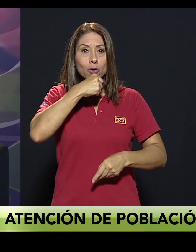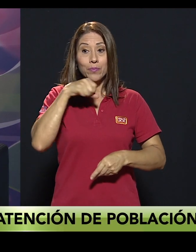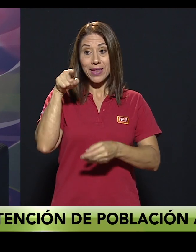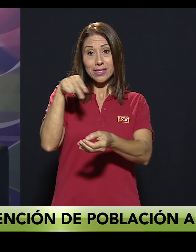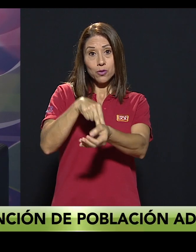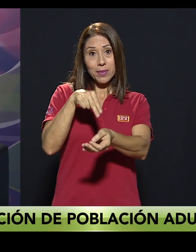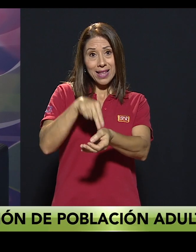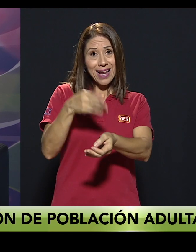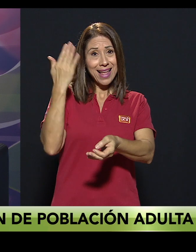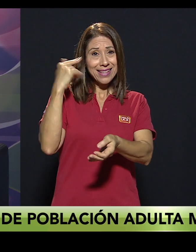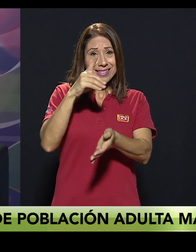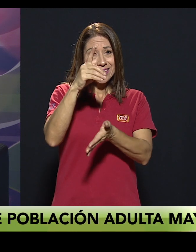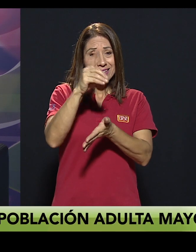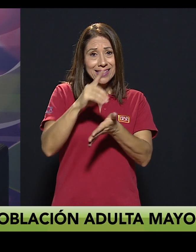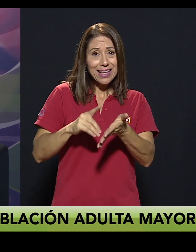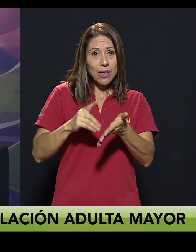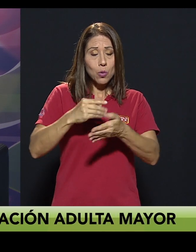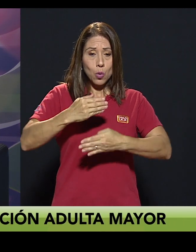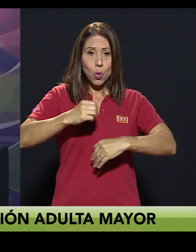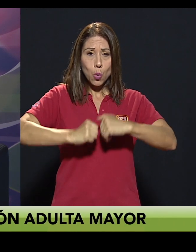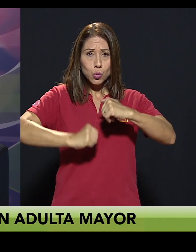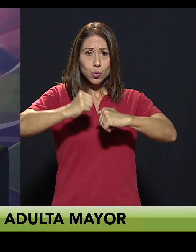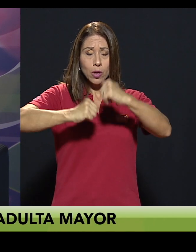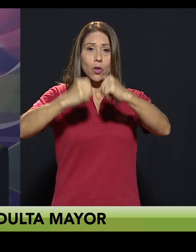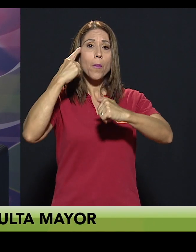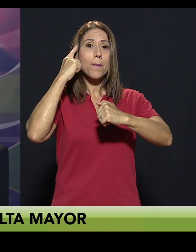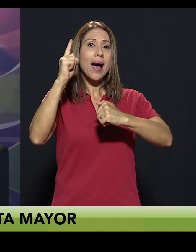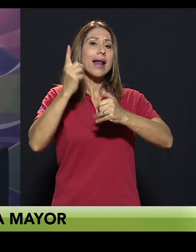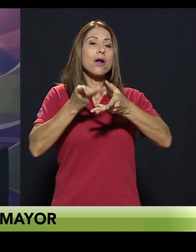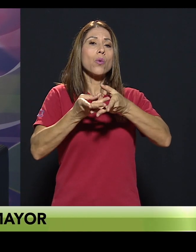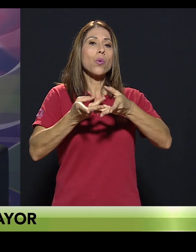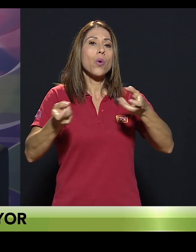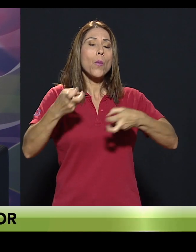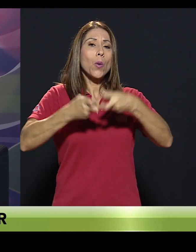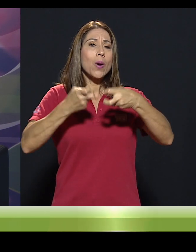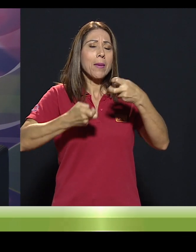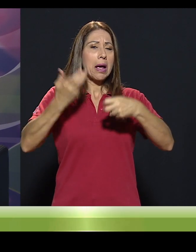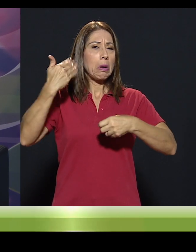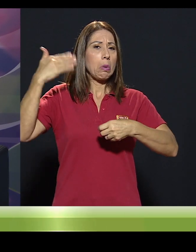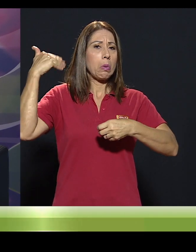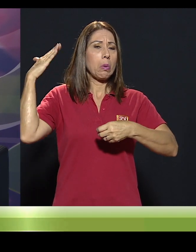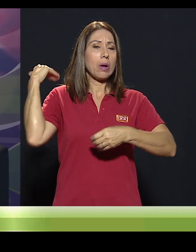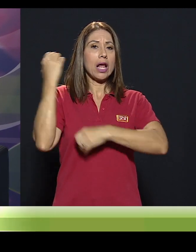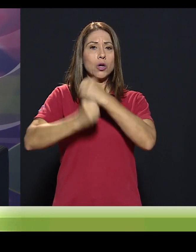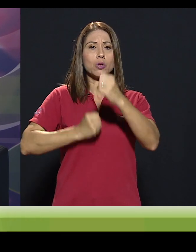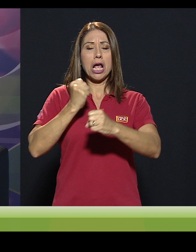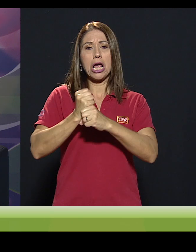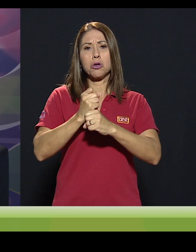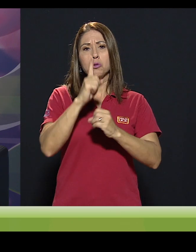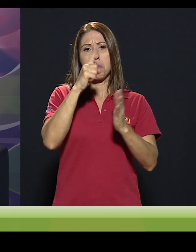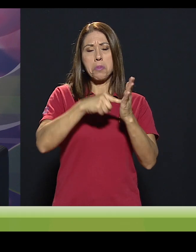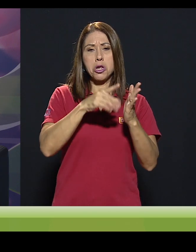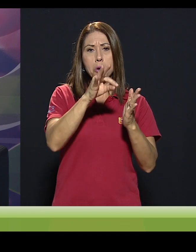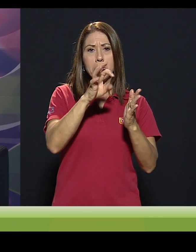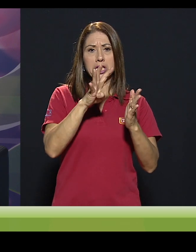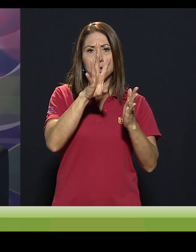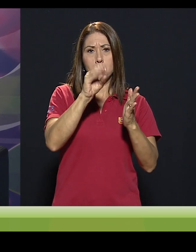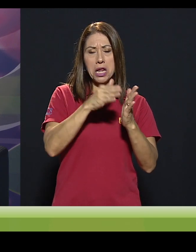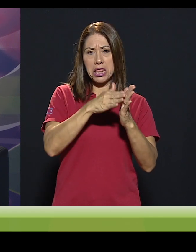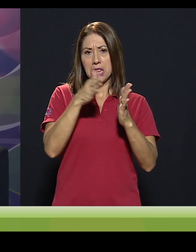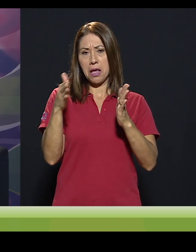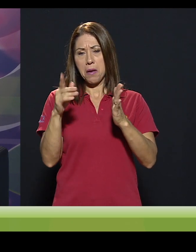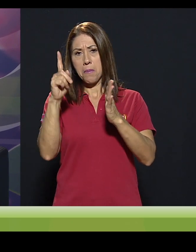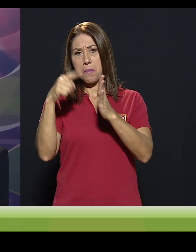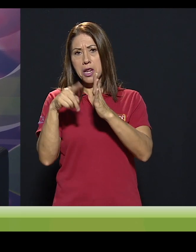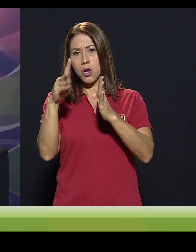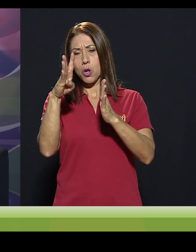fue diseñado y construido para resolver una problemática de que en aquel entonces, en los años 40, 50,